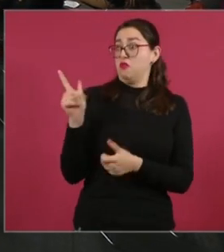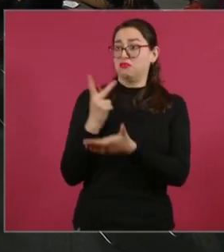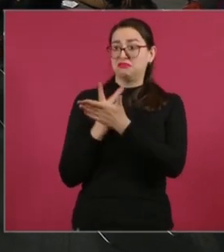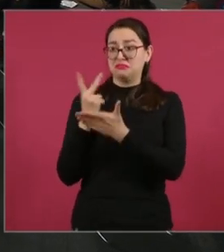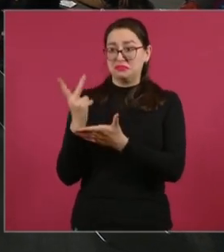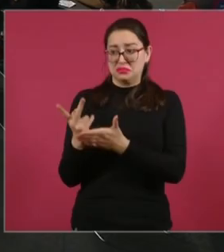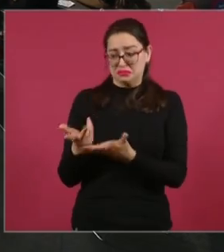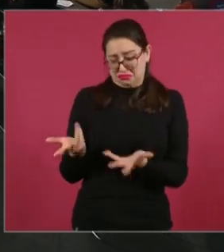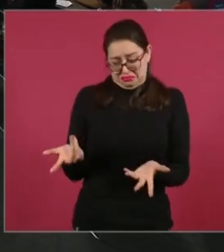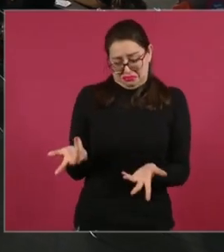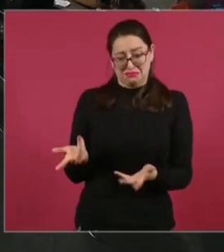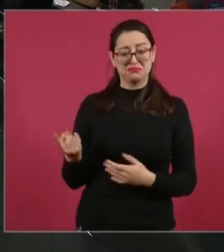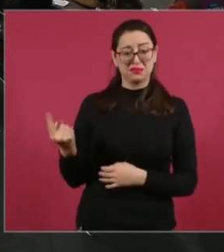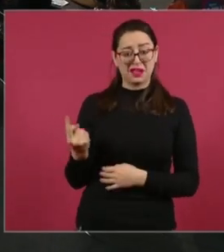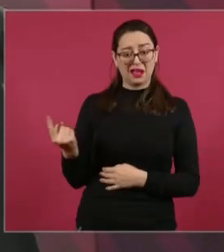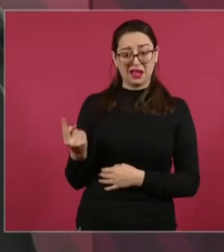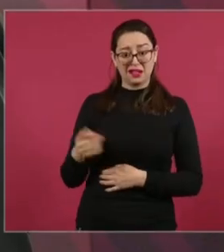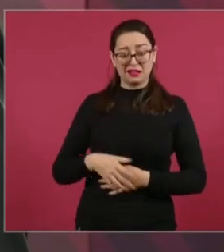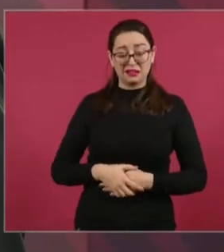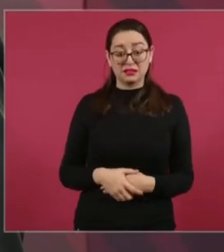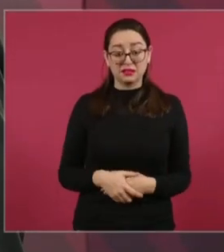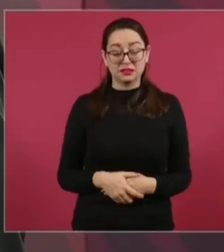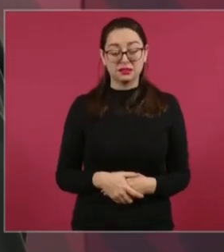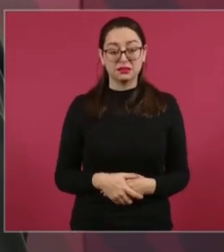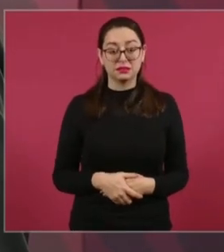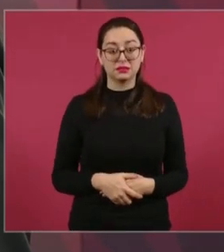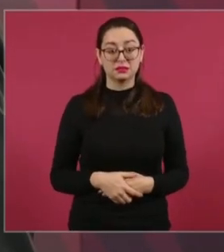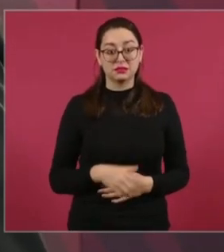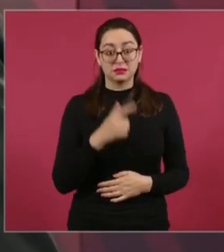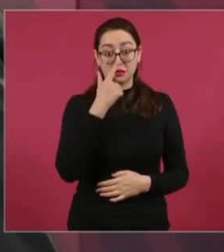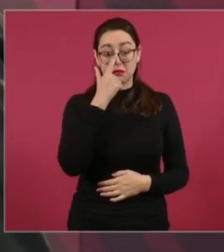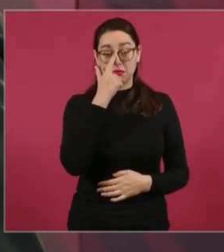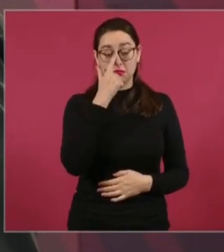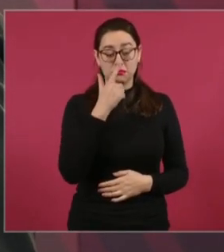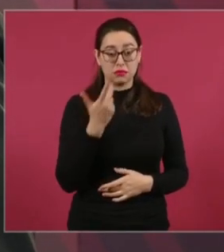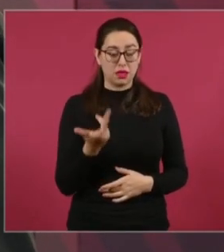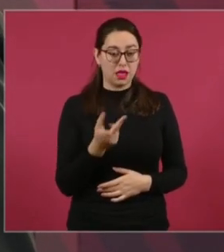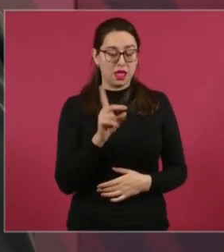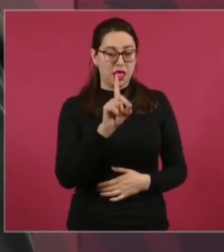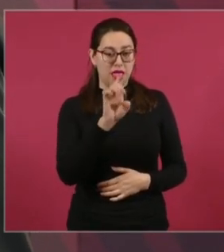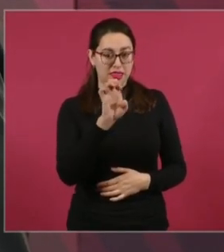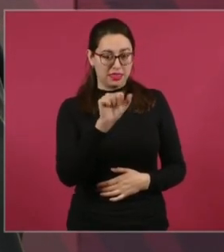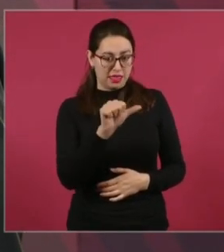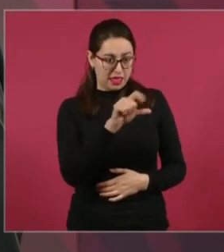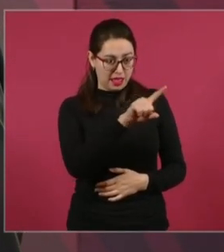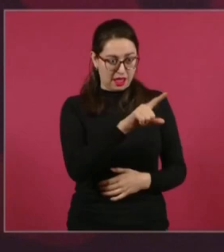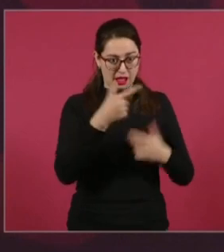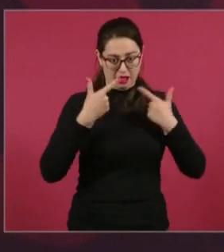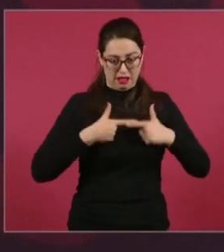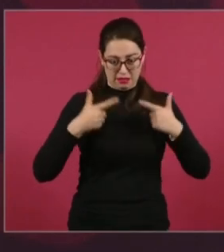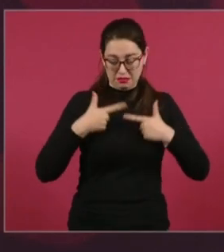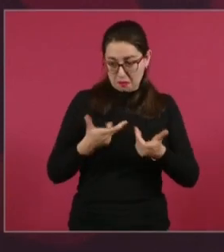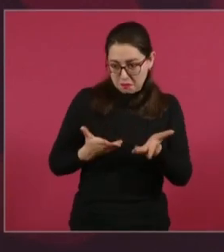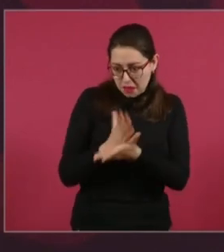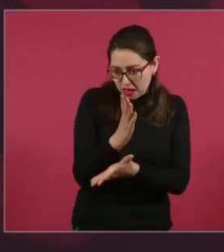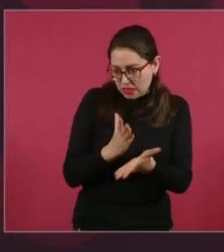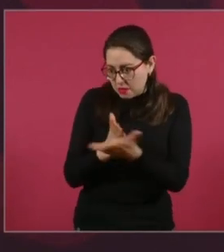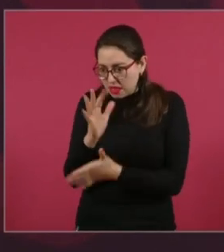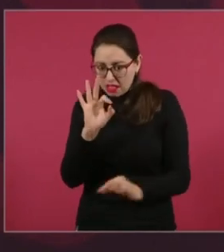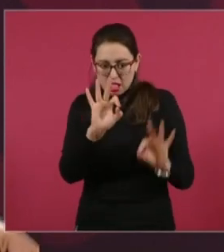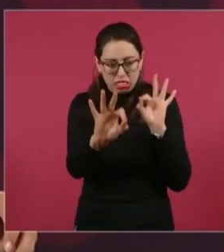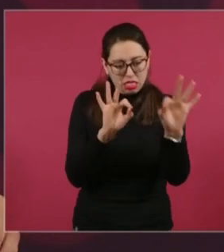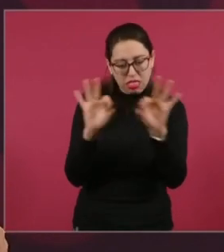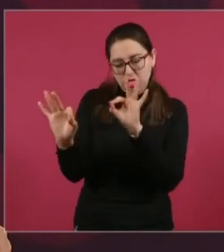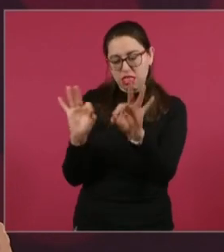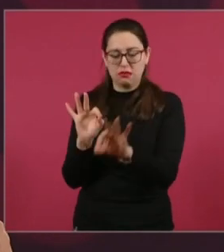Y de que la DEA y otras agencias se meten, claro que se